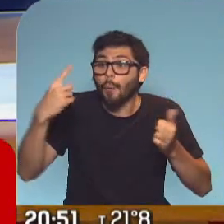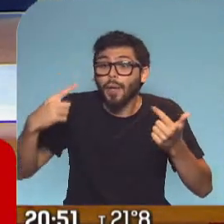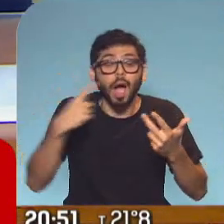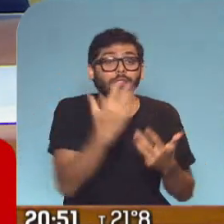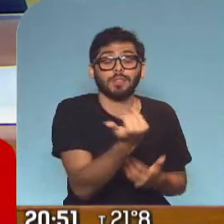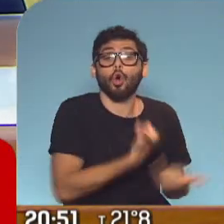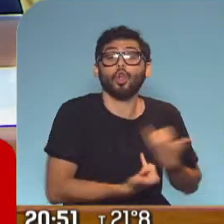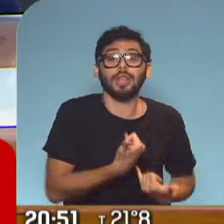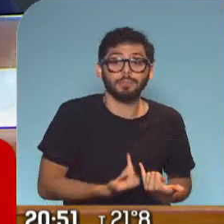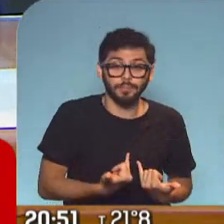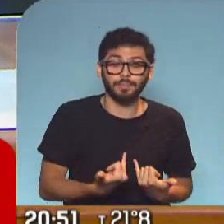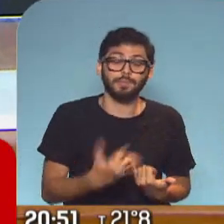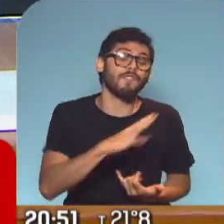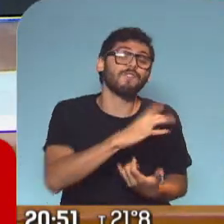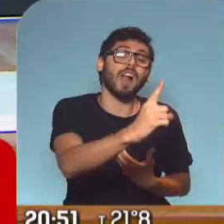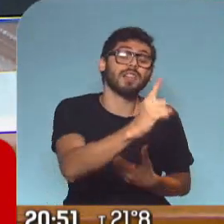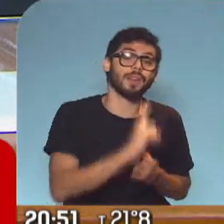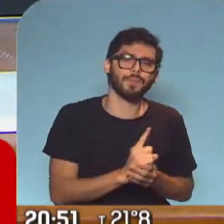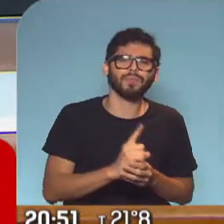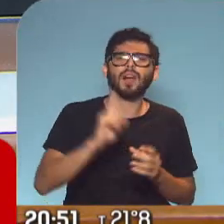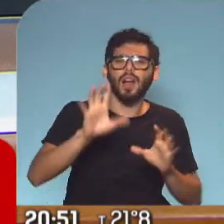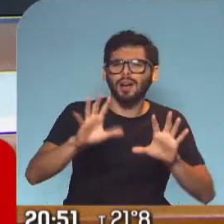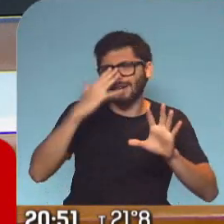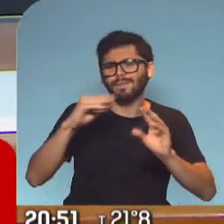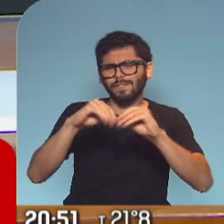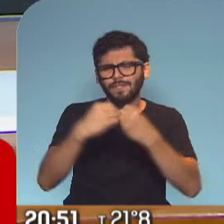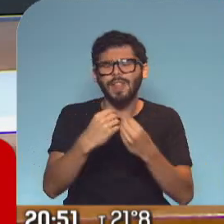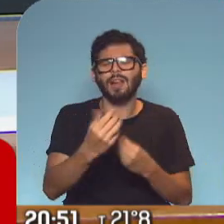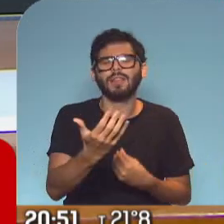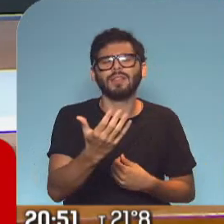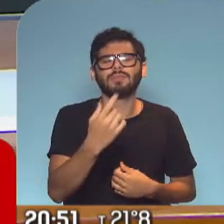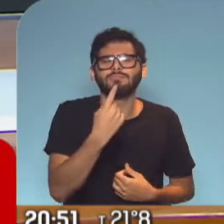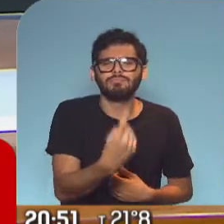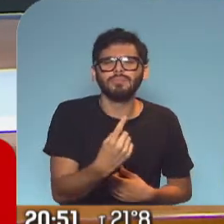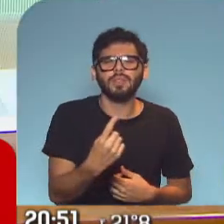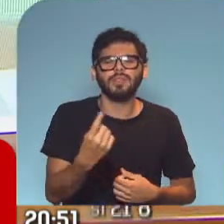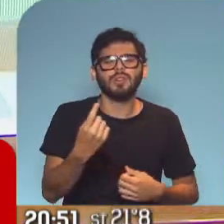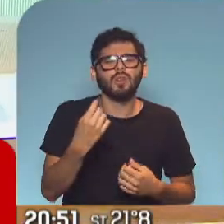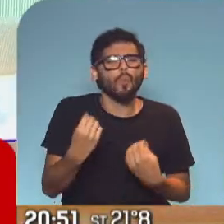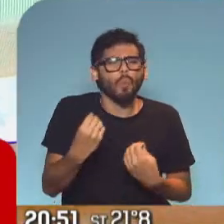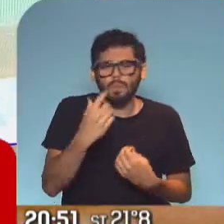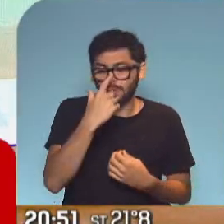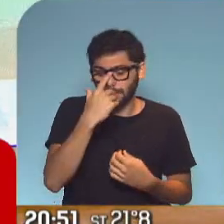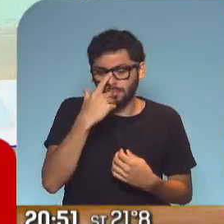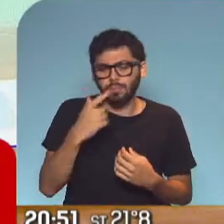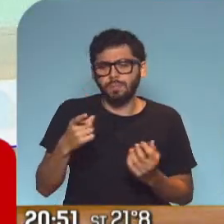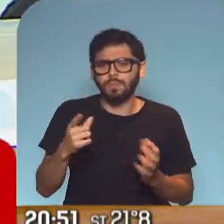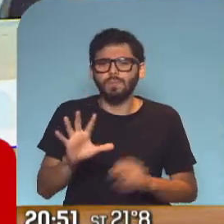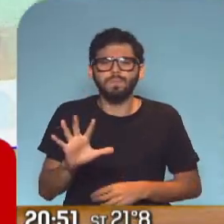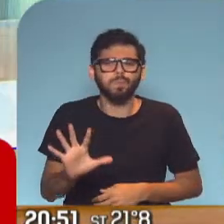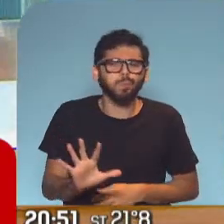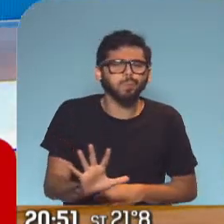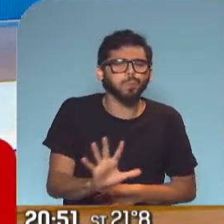pregunta como para cerrar y graficar todo lo concerniente a la causa. ¿Por qué habiendo presunciones, por lo menos,